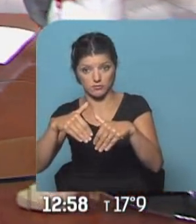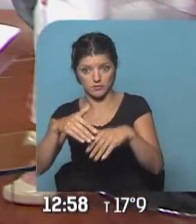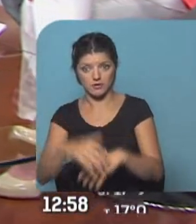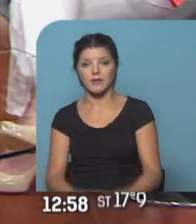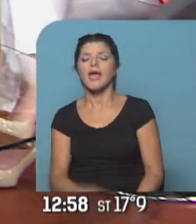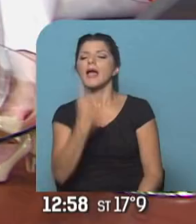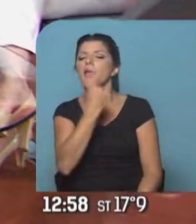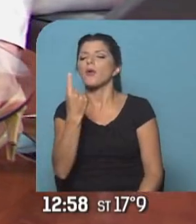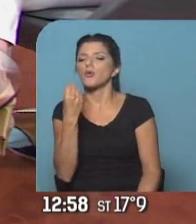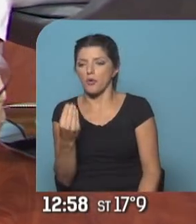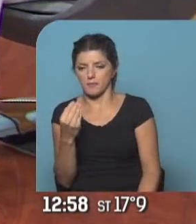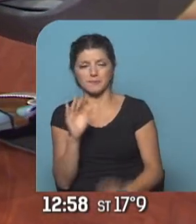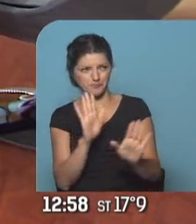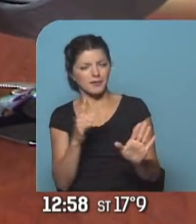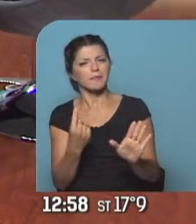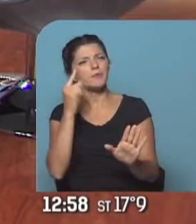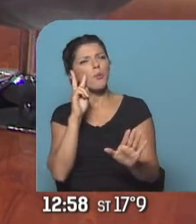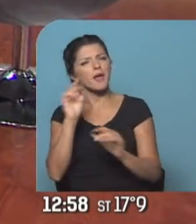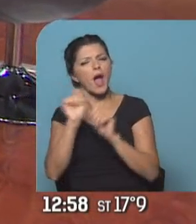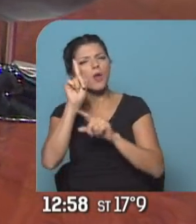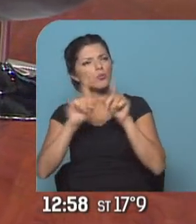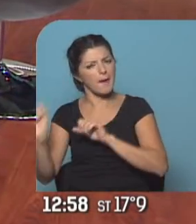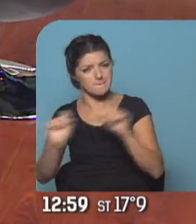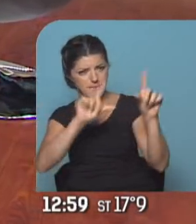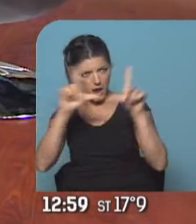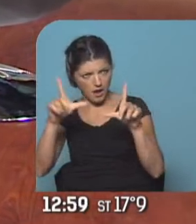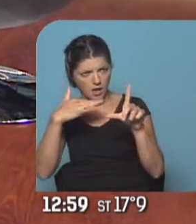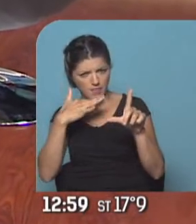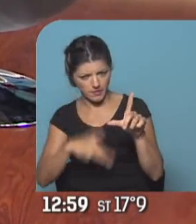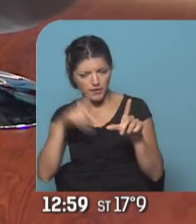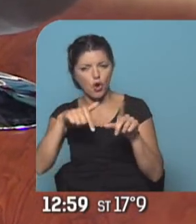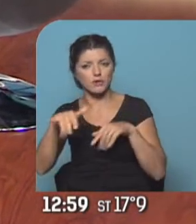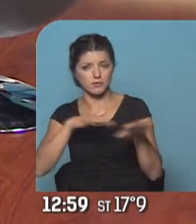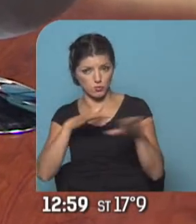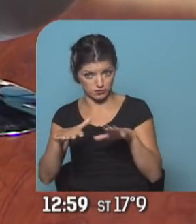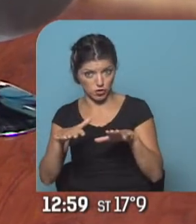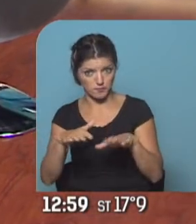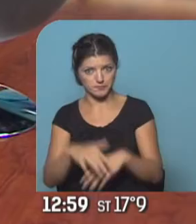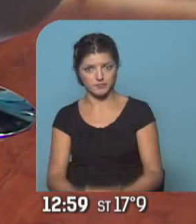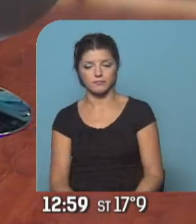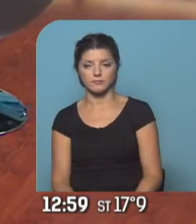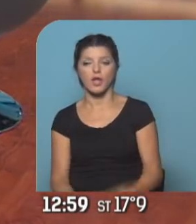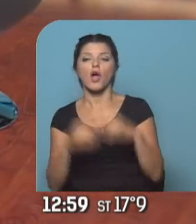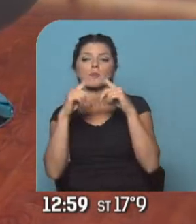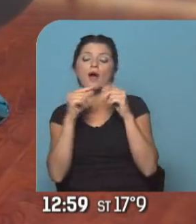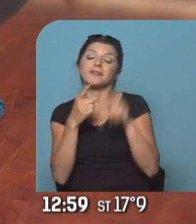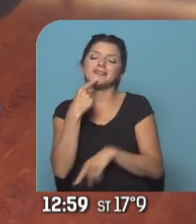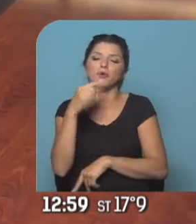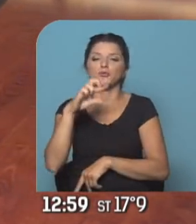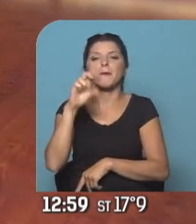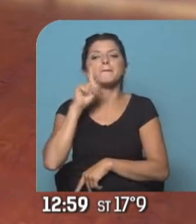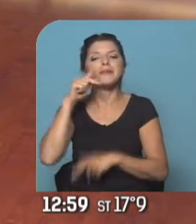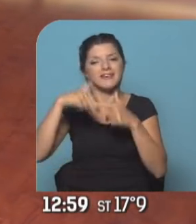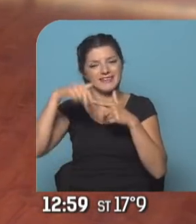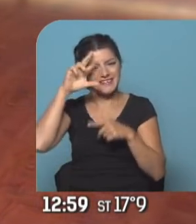cada uno? Exactamente. Te invito a que veamos unas placas justamente para ver cómo están las cosas hoy en términos de números. Porque no, decimos esto de Piñera, pero para tener